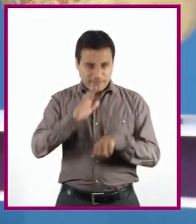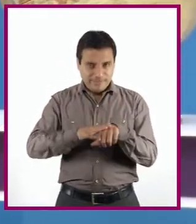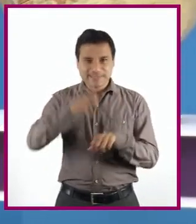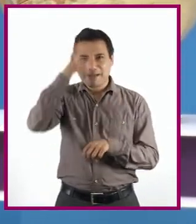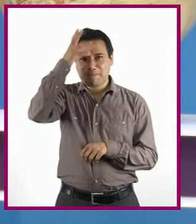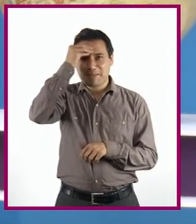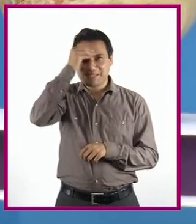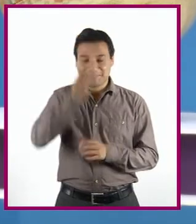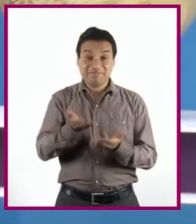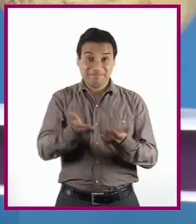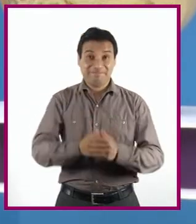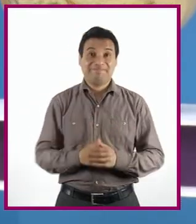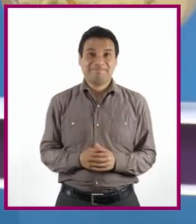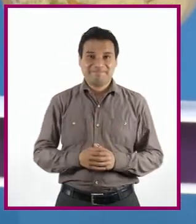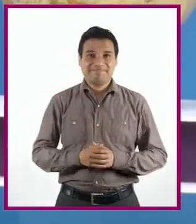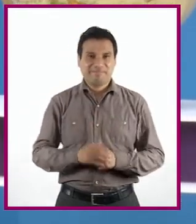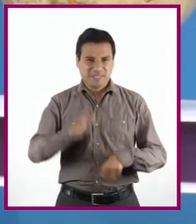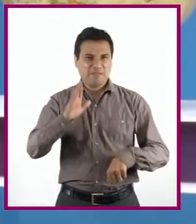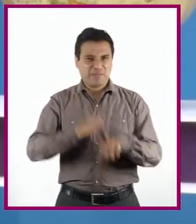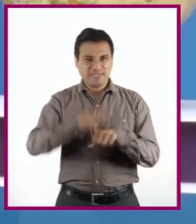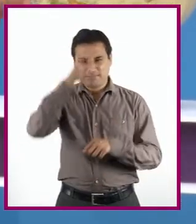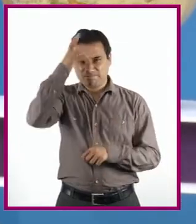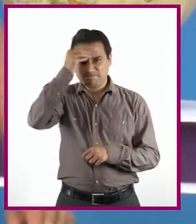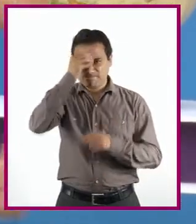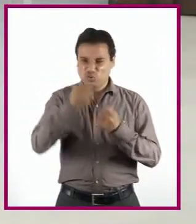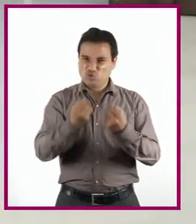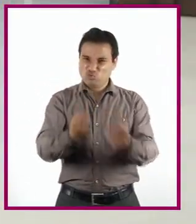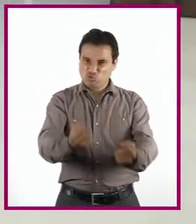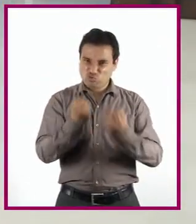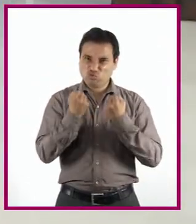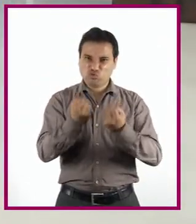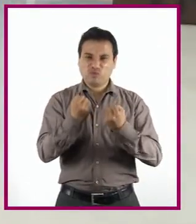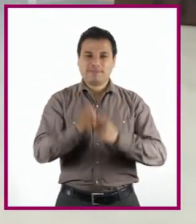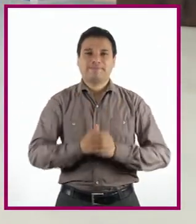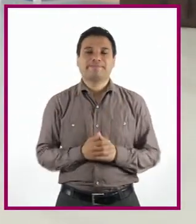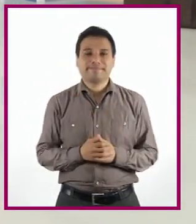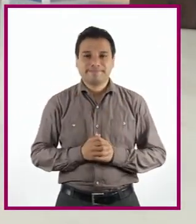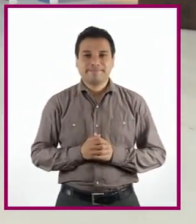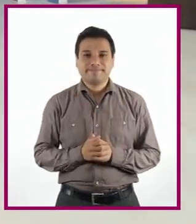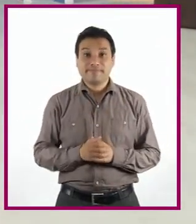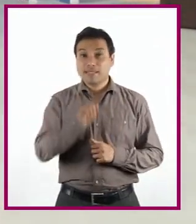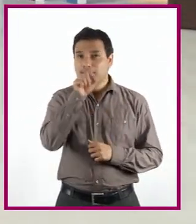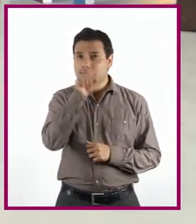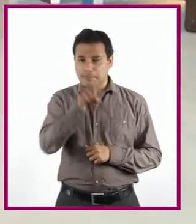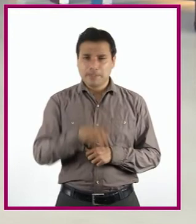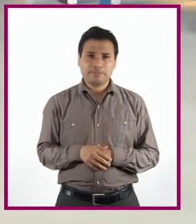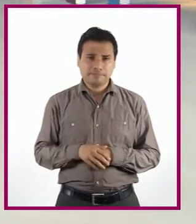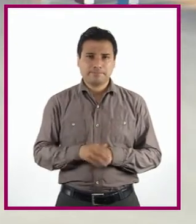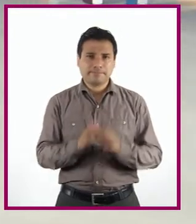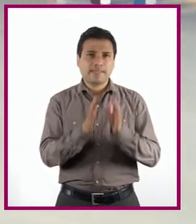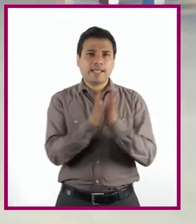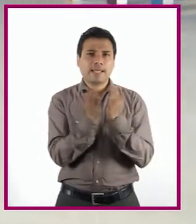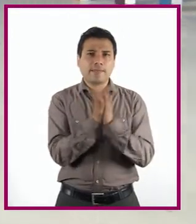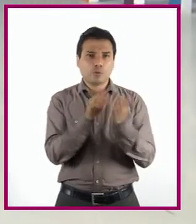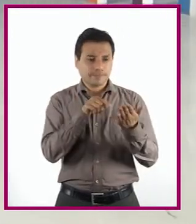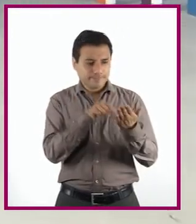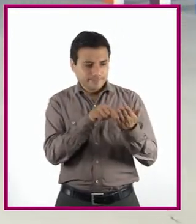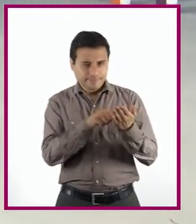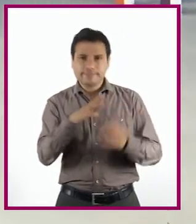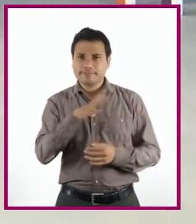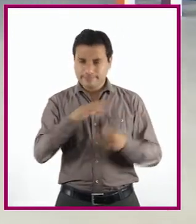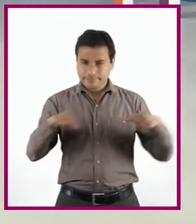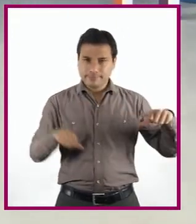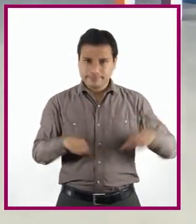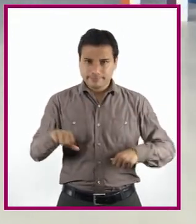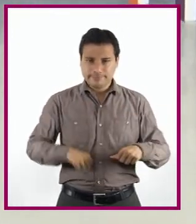de esta sesión y fortalecer su aprendizaje. También pueden realizar los ejercicios que vienen en su libro de